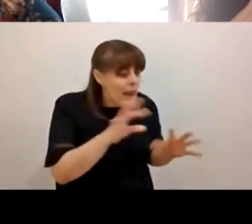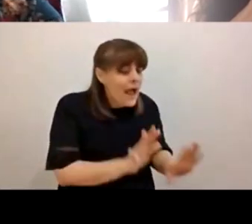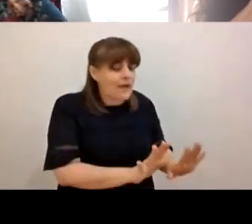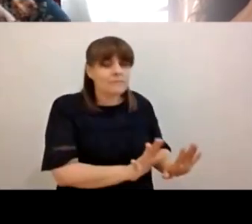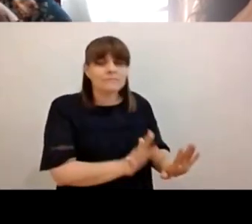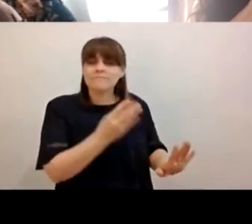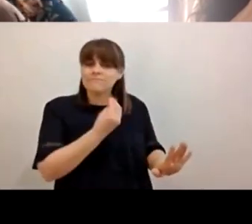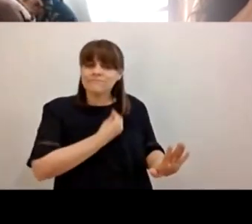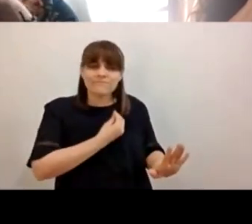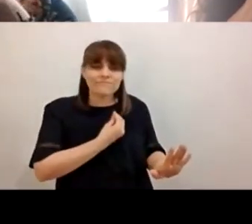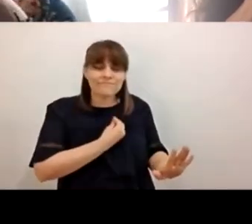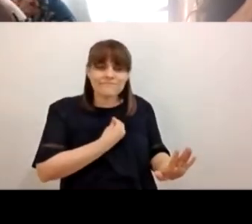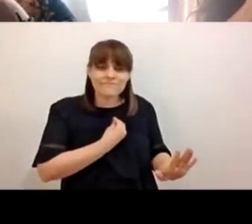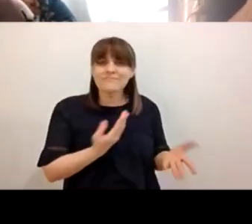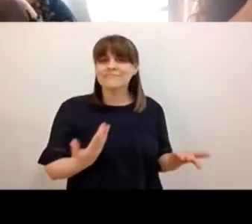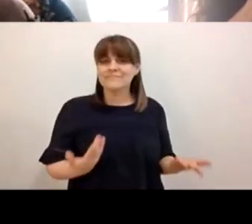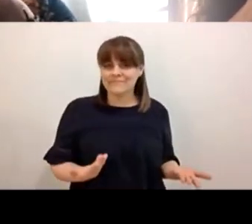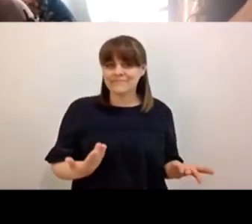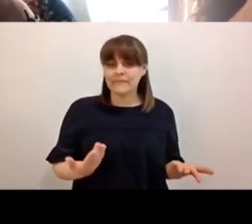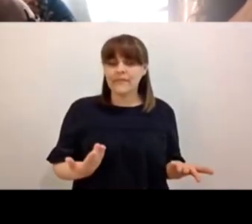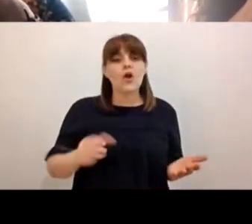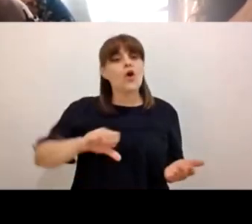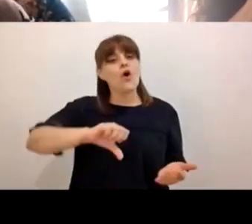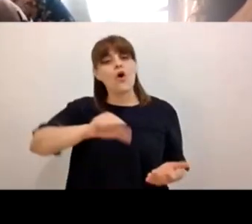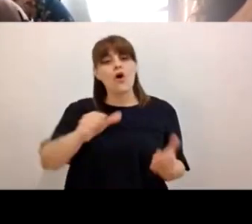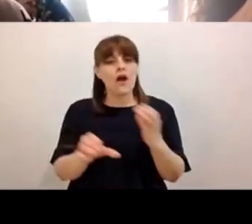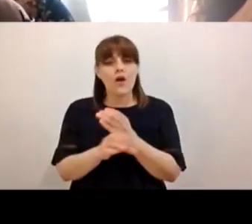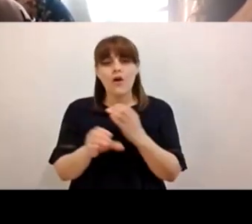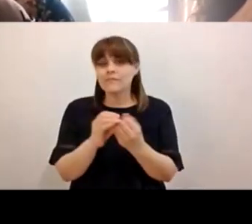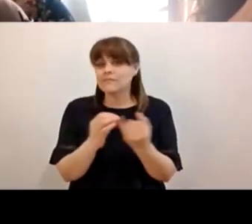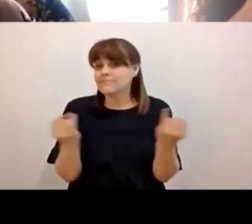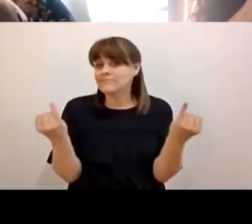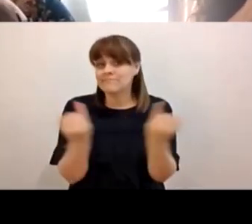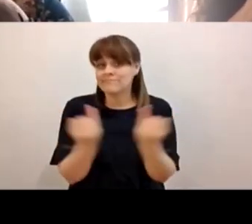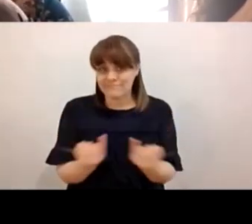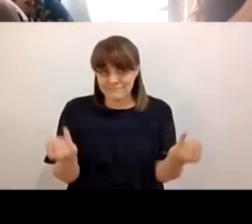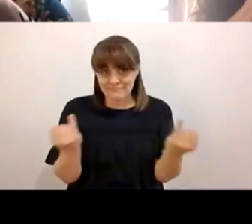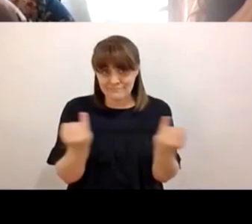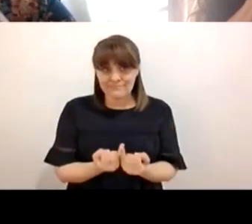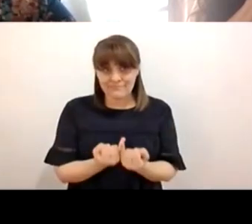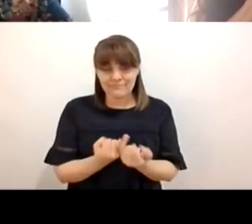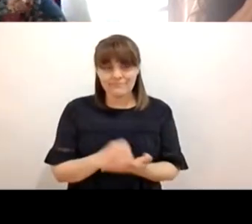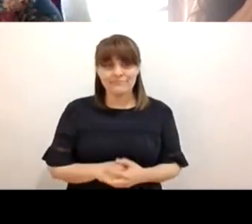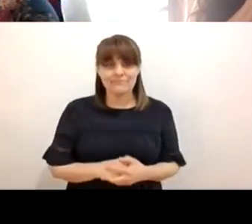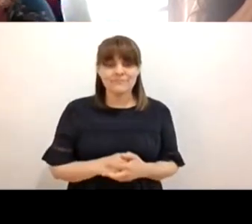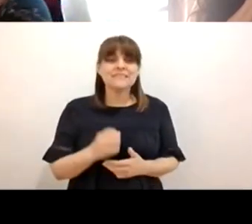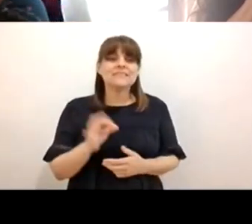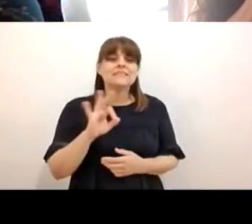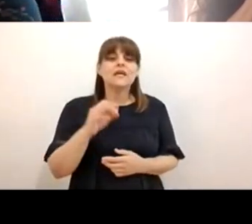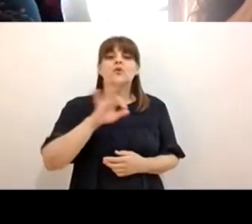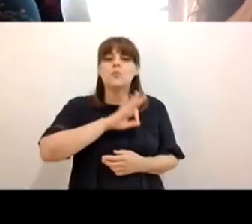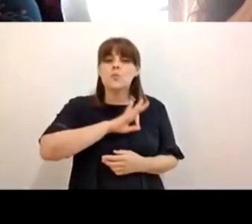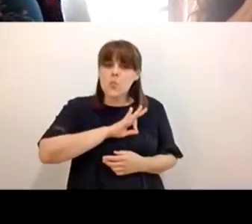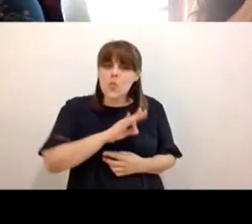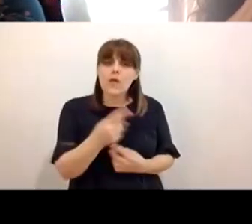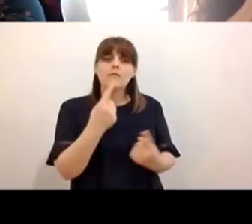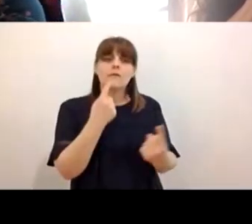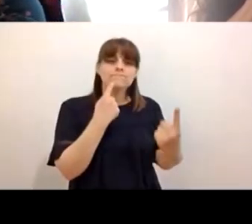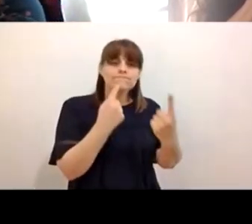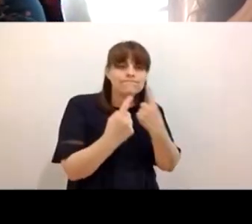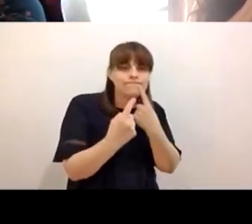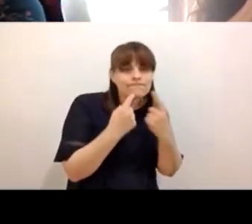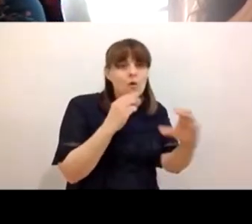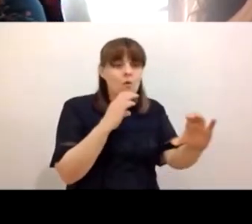que no es lo mismo cuando se trata de otro tipo de decisiones entonces yo puedo dialogar yo puedo